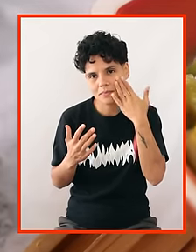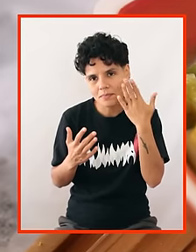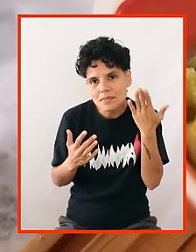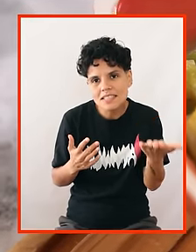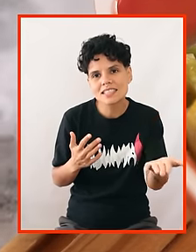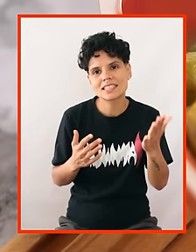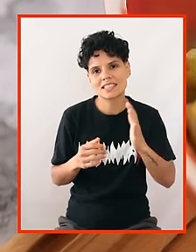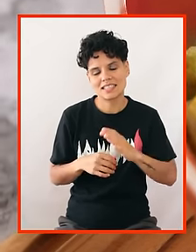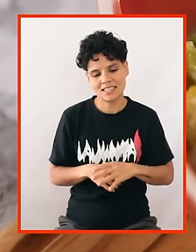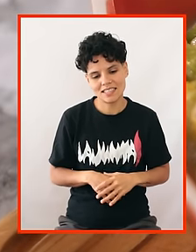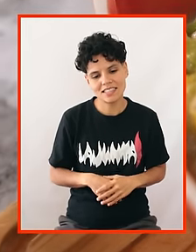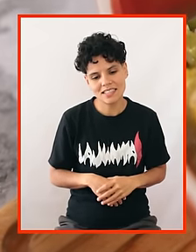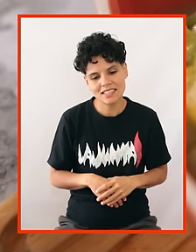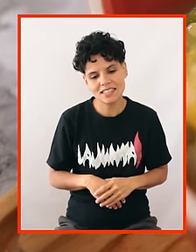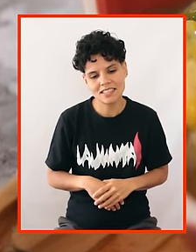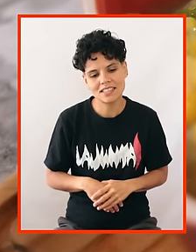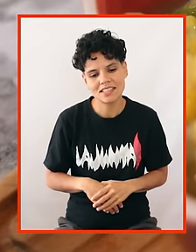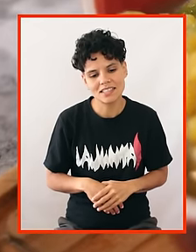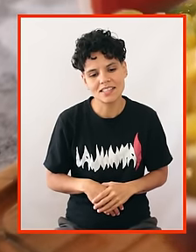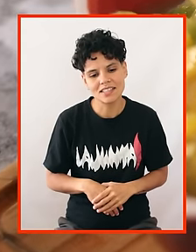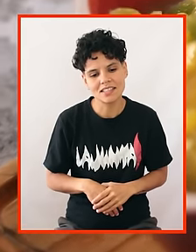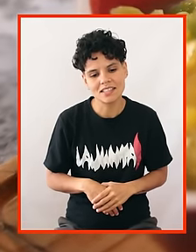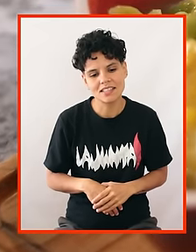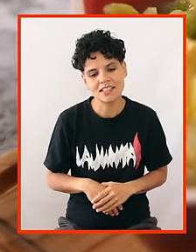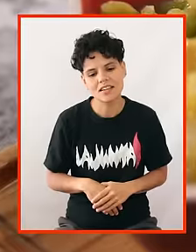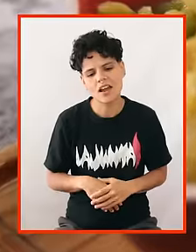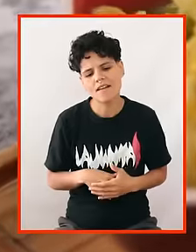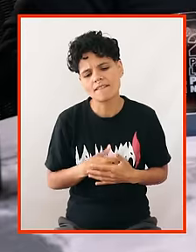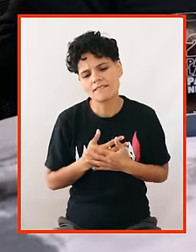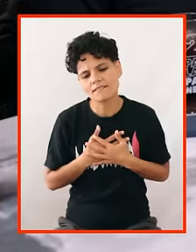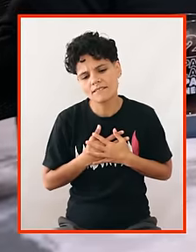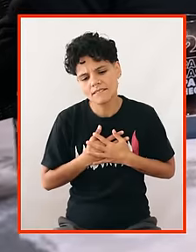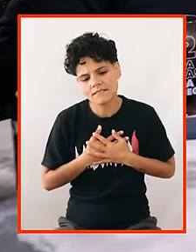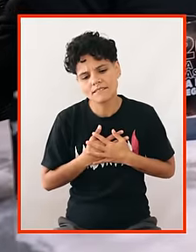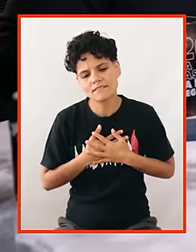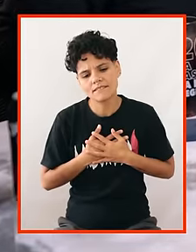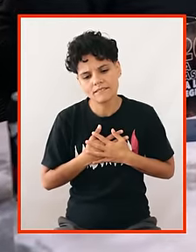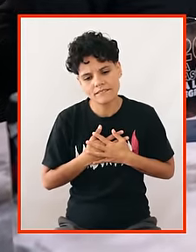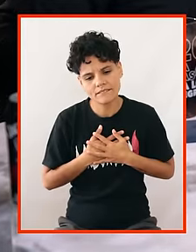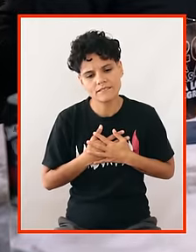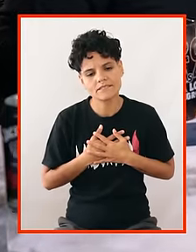No, el regalón de la caña. Yo. Soy el regalón de la caña.